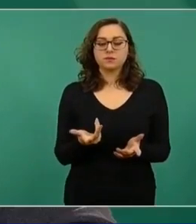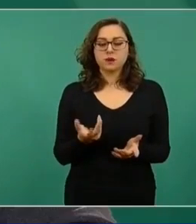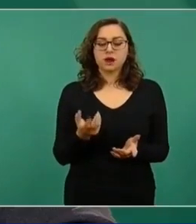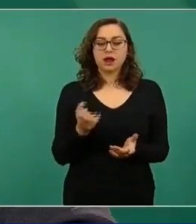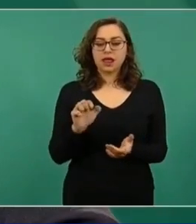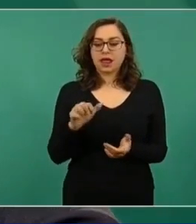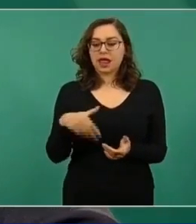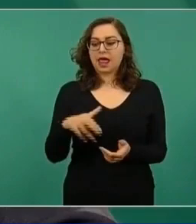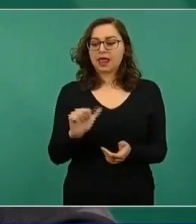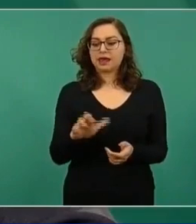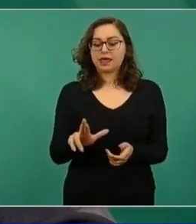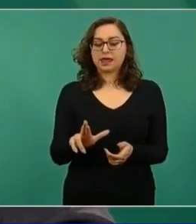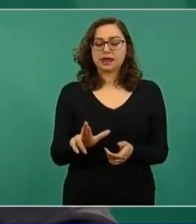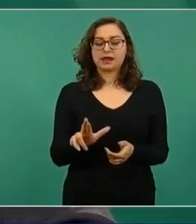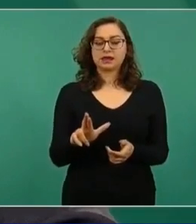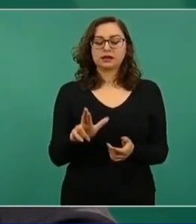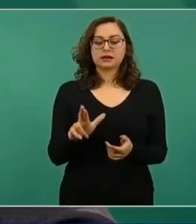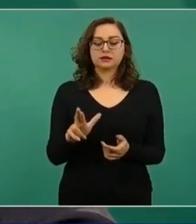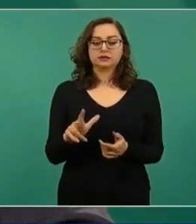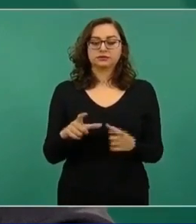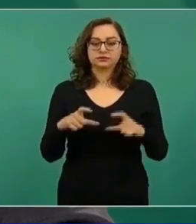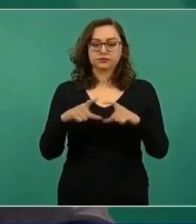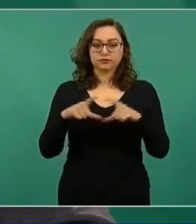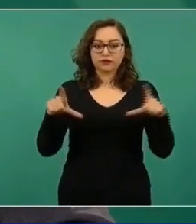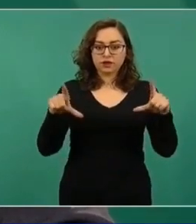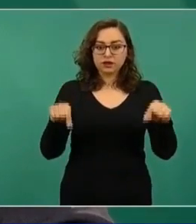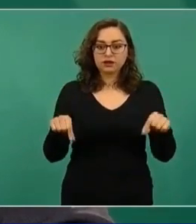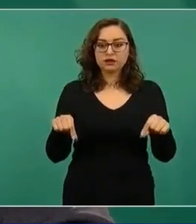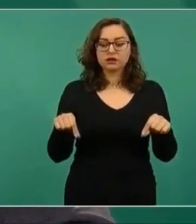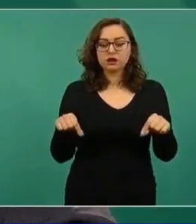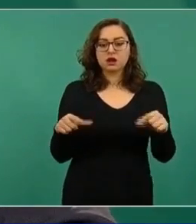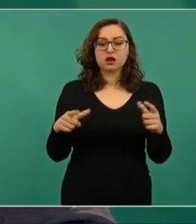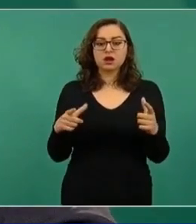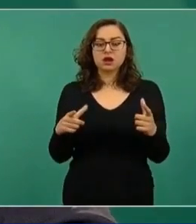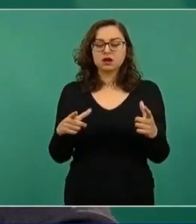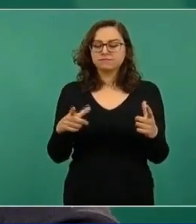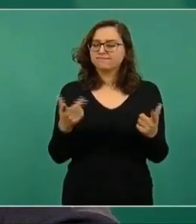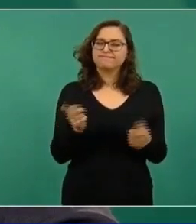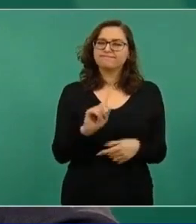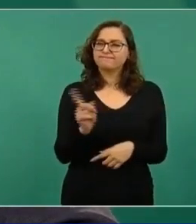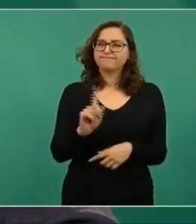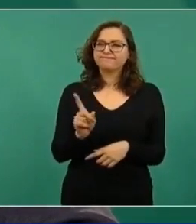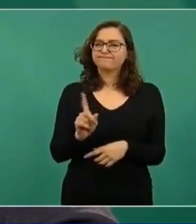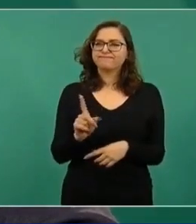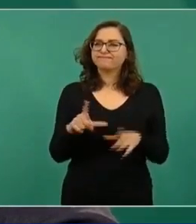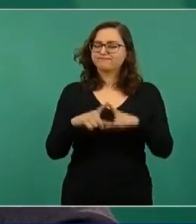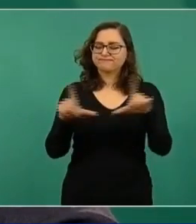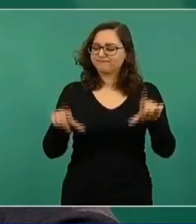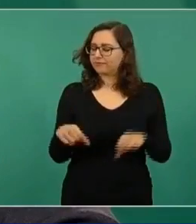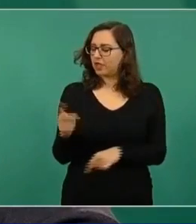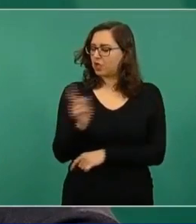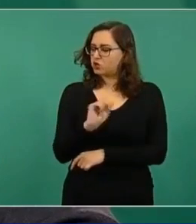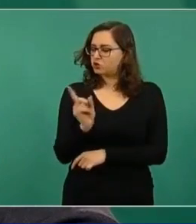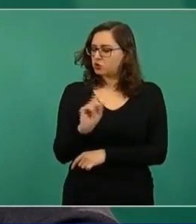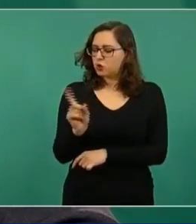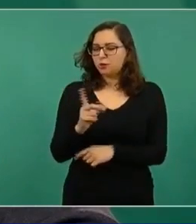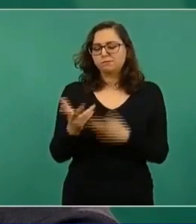ENARM, cuya ficha, o más que ficha, su